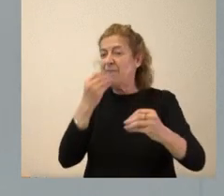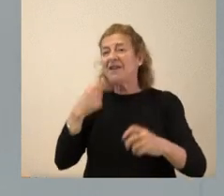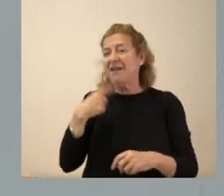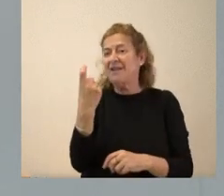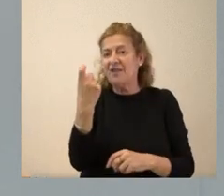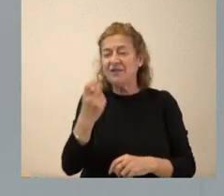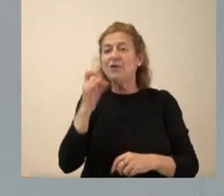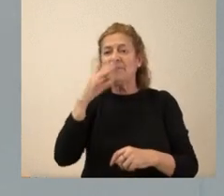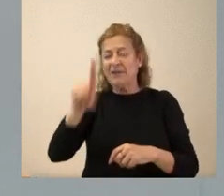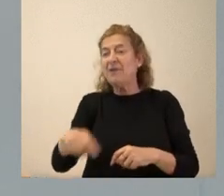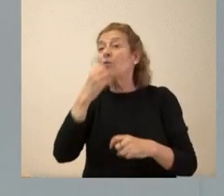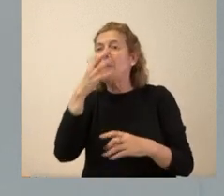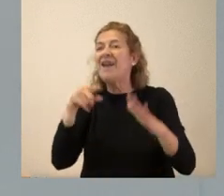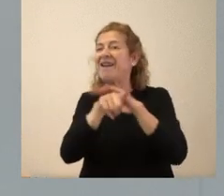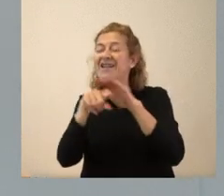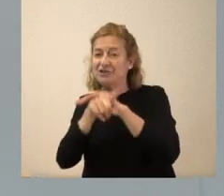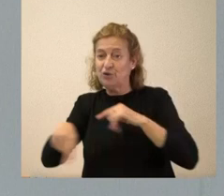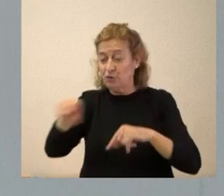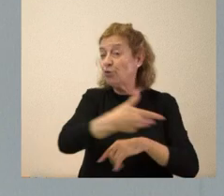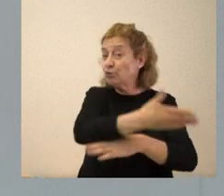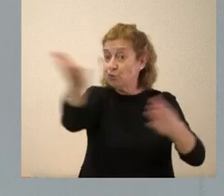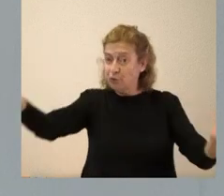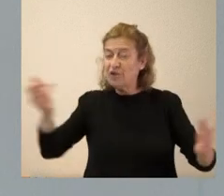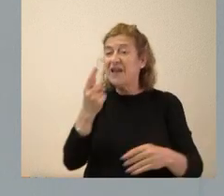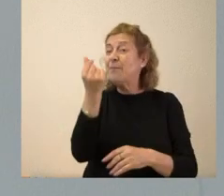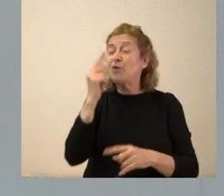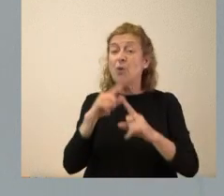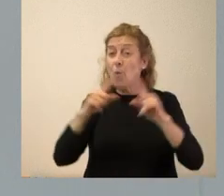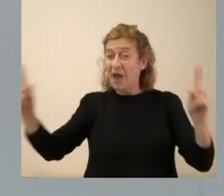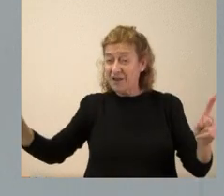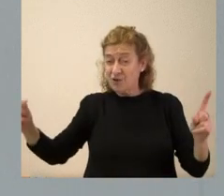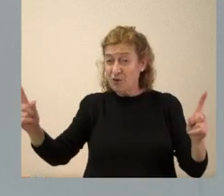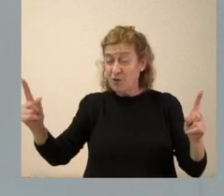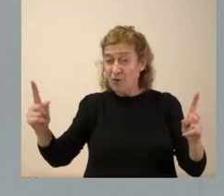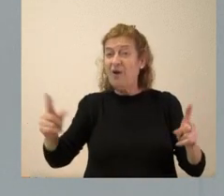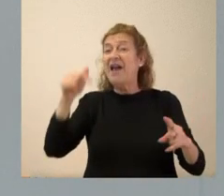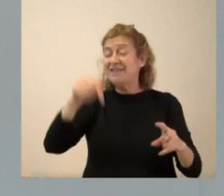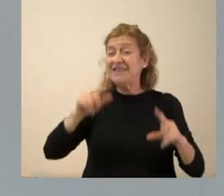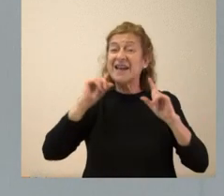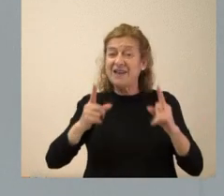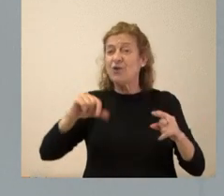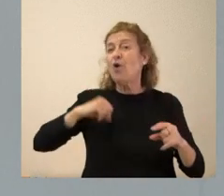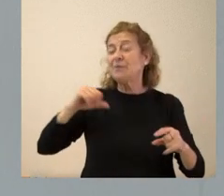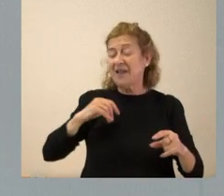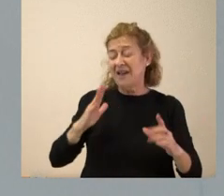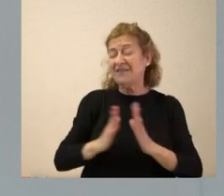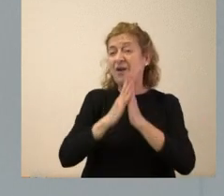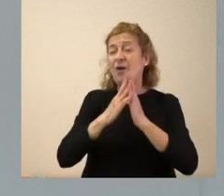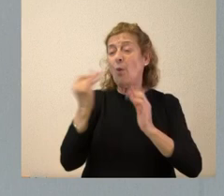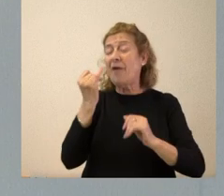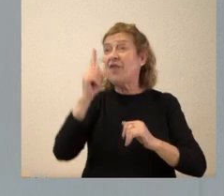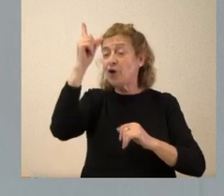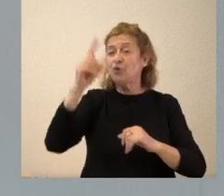que además están muy bien gestionados tienen ustedes el importe anual que corresponde en este caso al hospital de San Juan de Dios Burgos